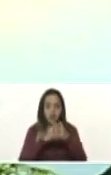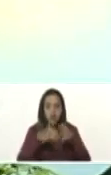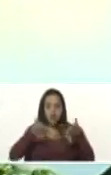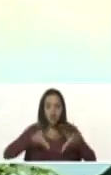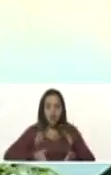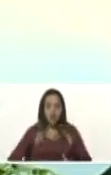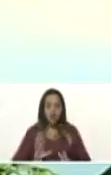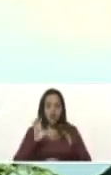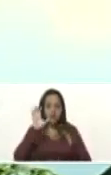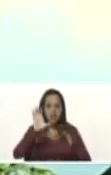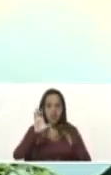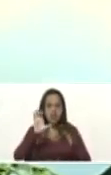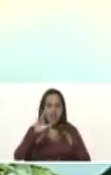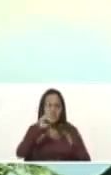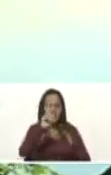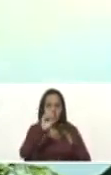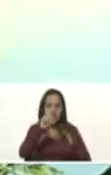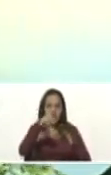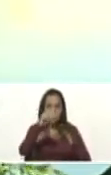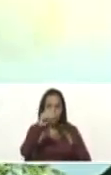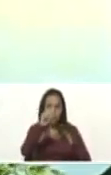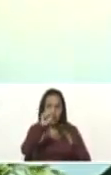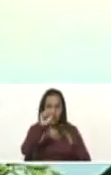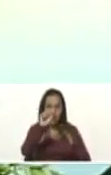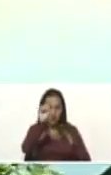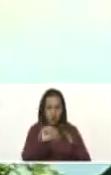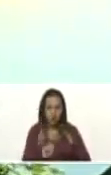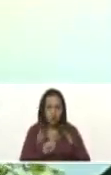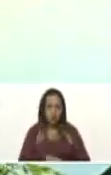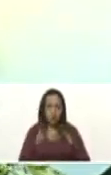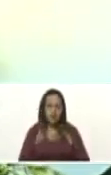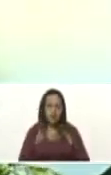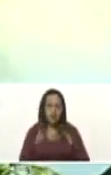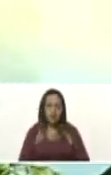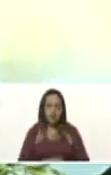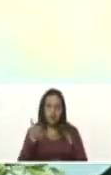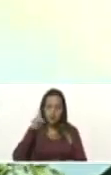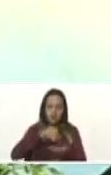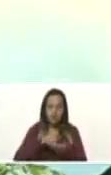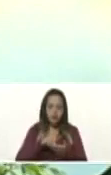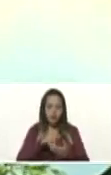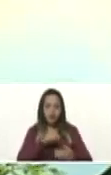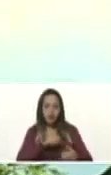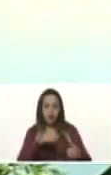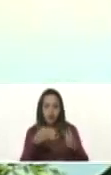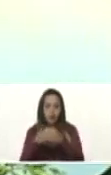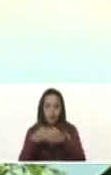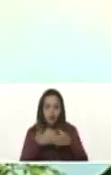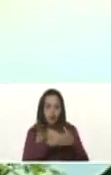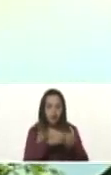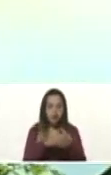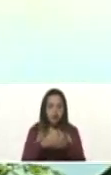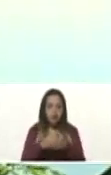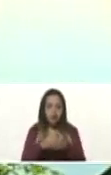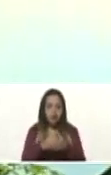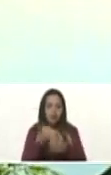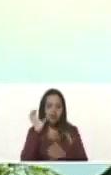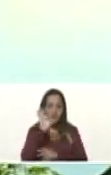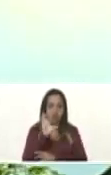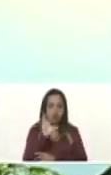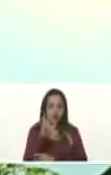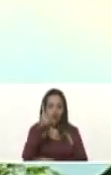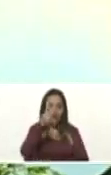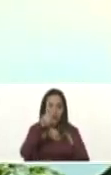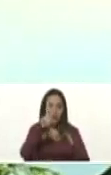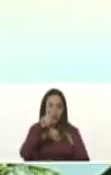Chamberlain, Dakota del Sur. Es miembro de la organización The Red Nation, la Nación Roja, es